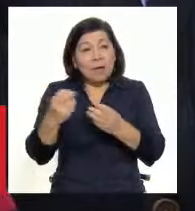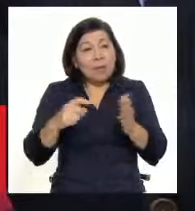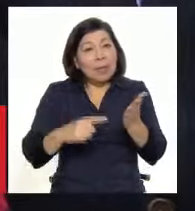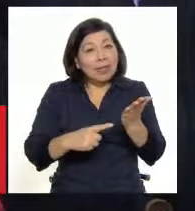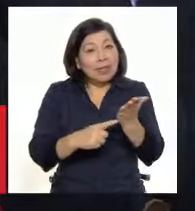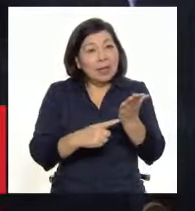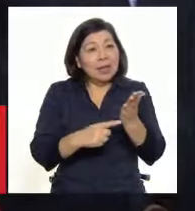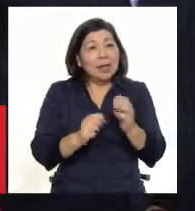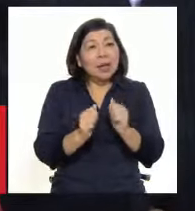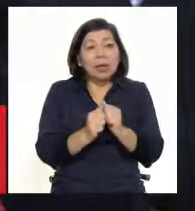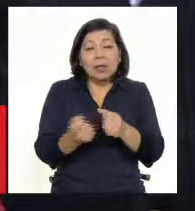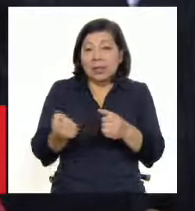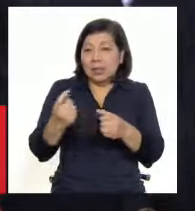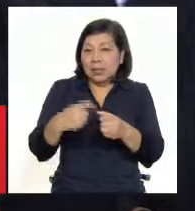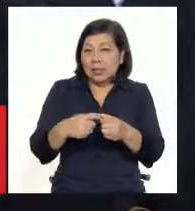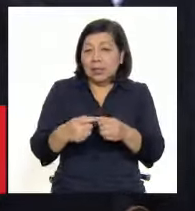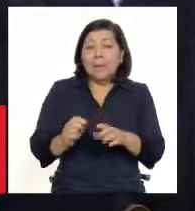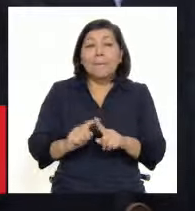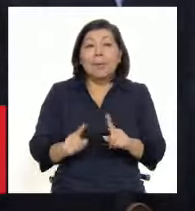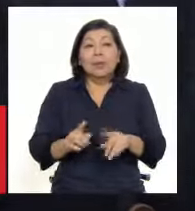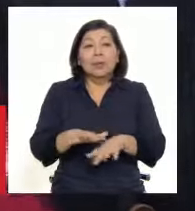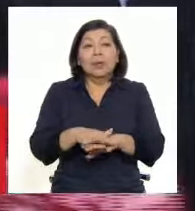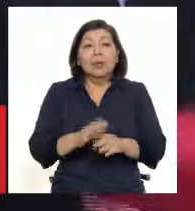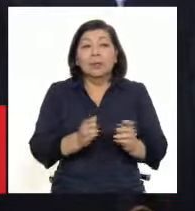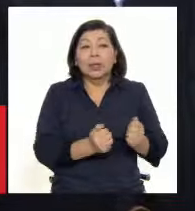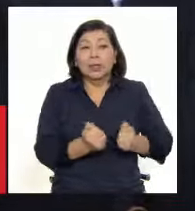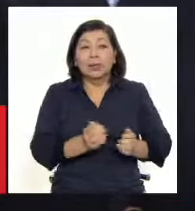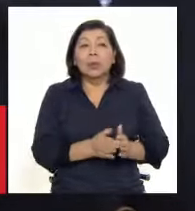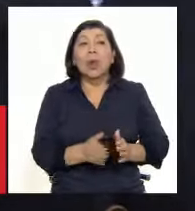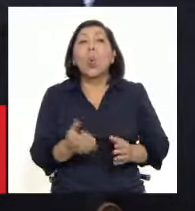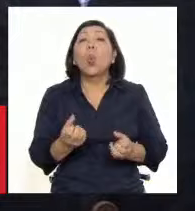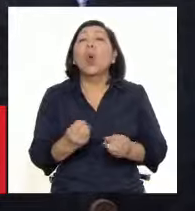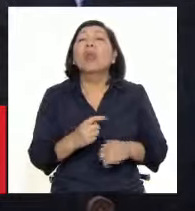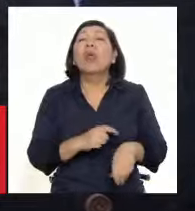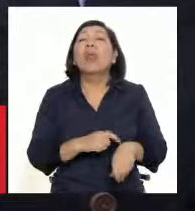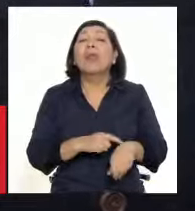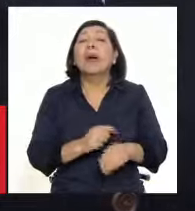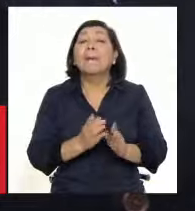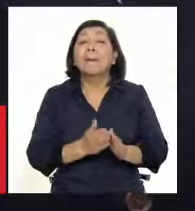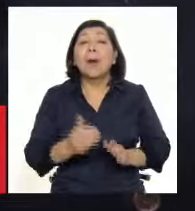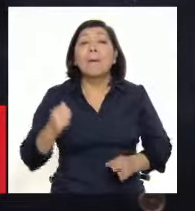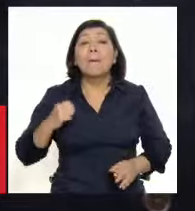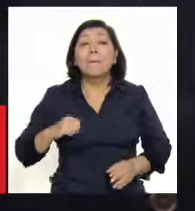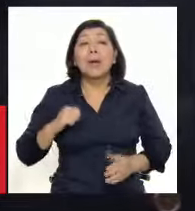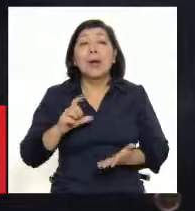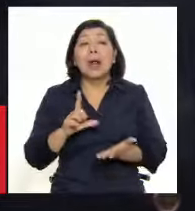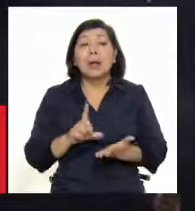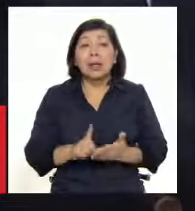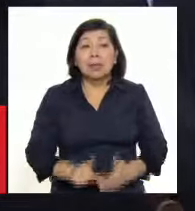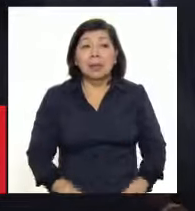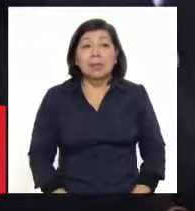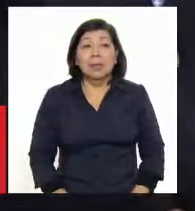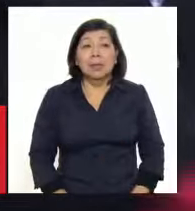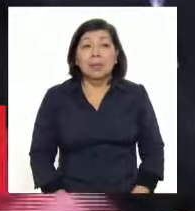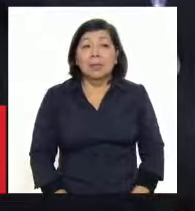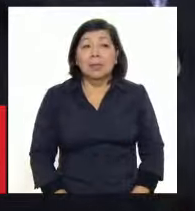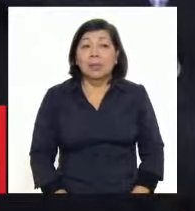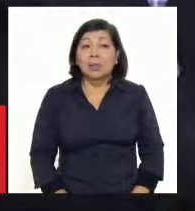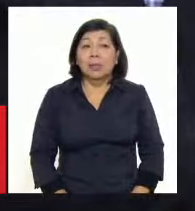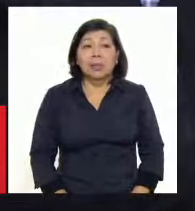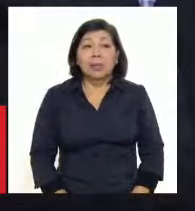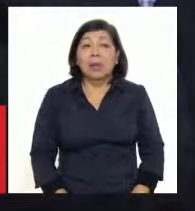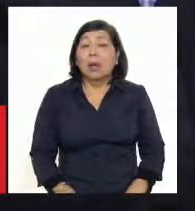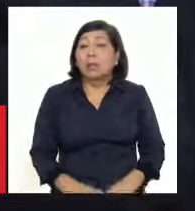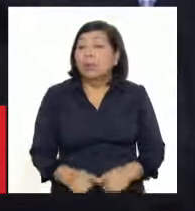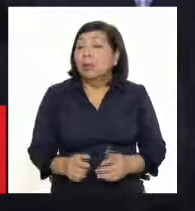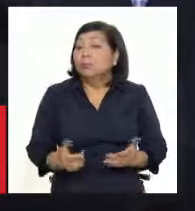técnica que sustenta y complementa la implementación de un plan de desvíos. ¿Y cuántos días de prórroga pedía la Municipalidad de Lima para que esto se dé inicio?